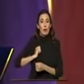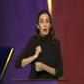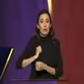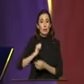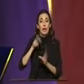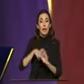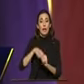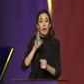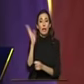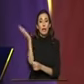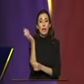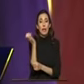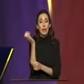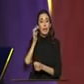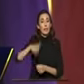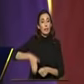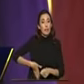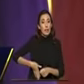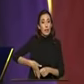jubilados. Contribución.